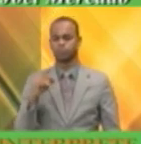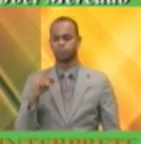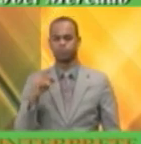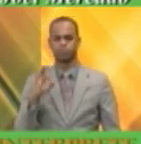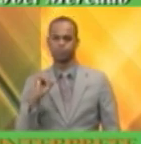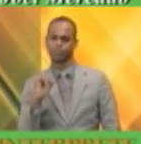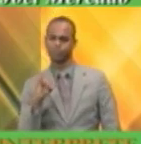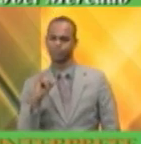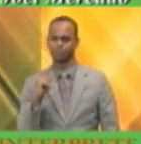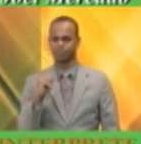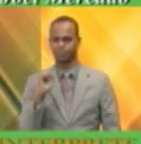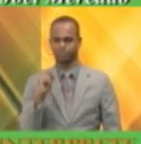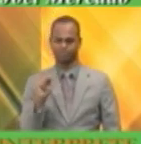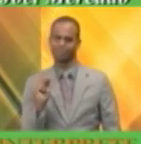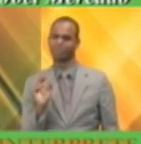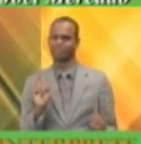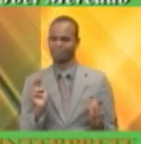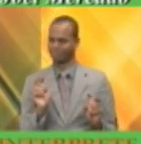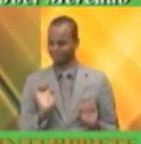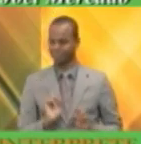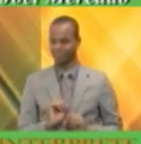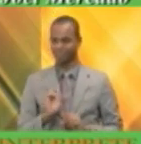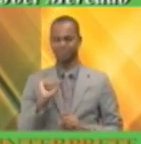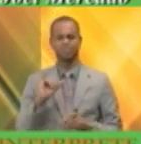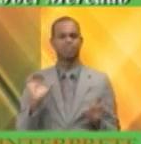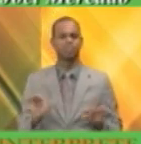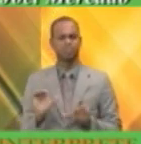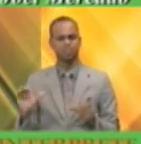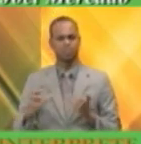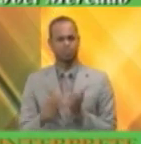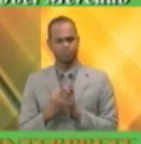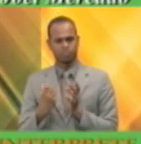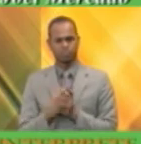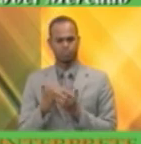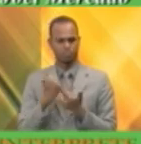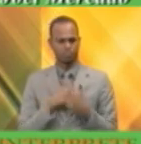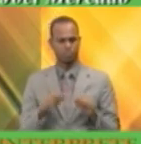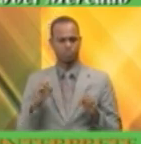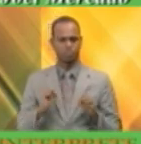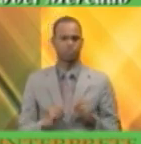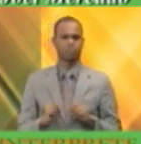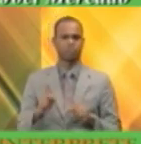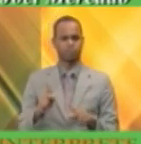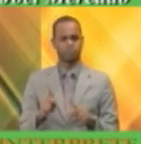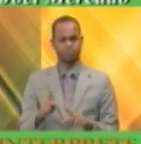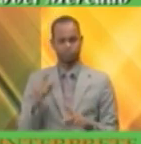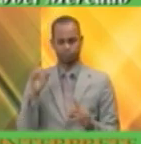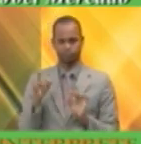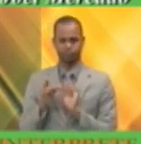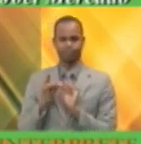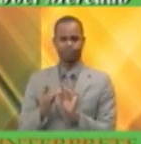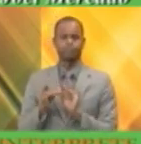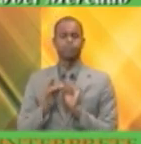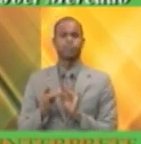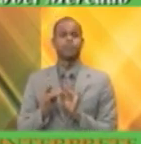nosotros evidentemente tratamos de aprovechar al máximo cualquier oportunidad que aliados